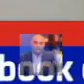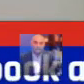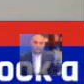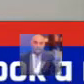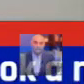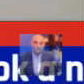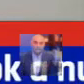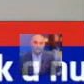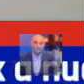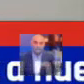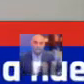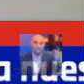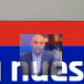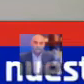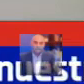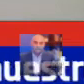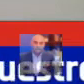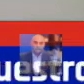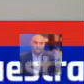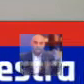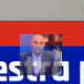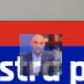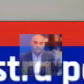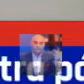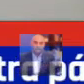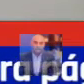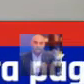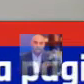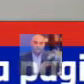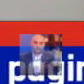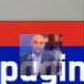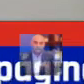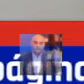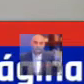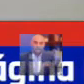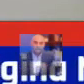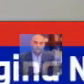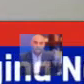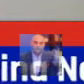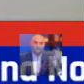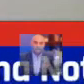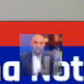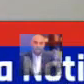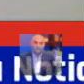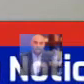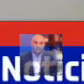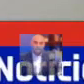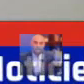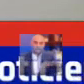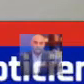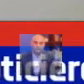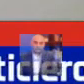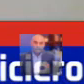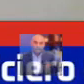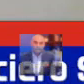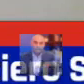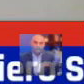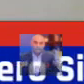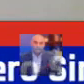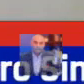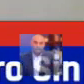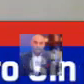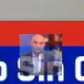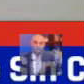ha sido injuriado Madero y otros tantos. Pero el diccionario de oprobios contra López